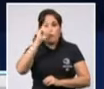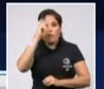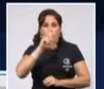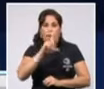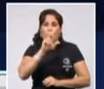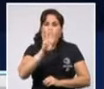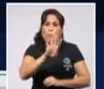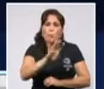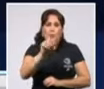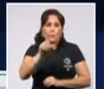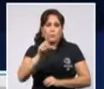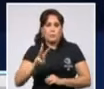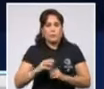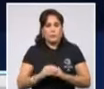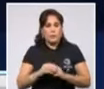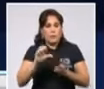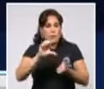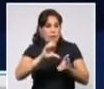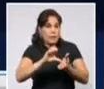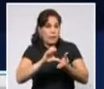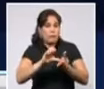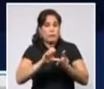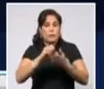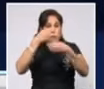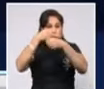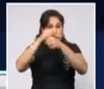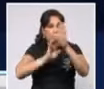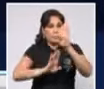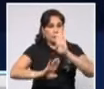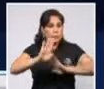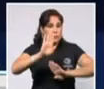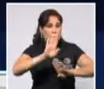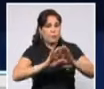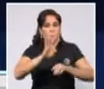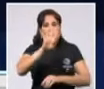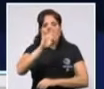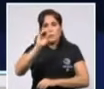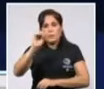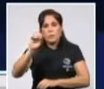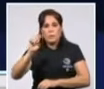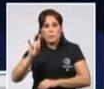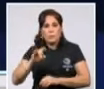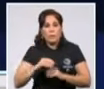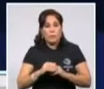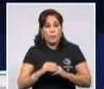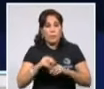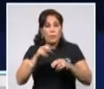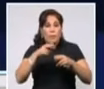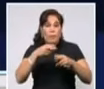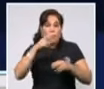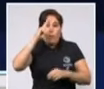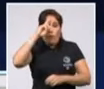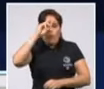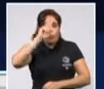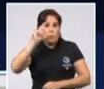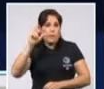413, el Centro de Inmunología Molecular, 409, el Hospital Manuel